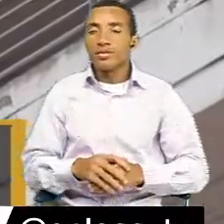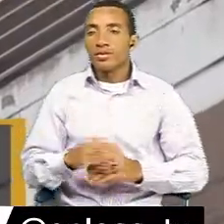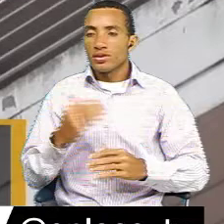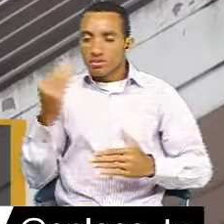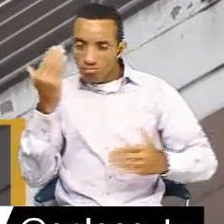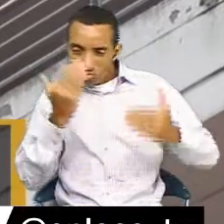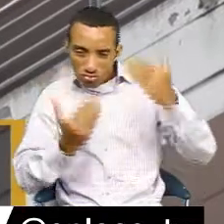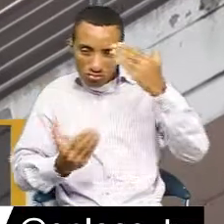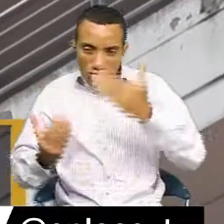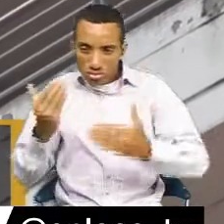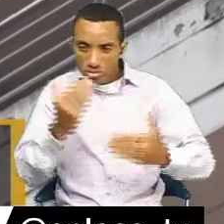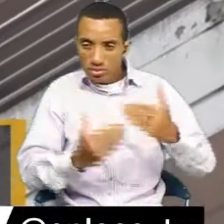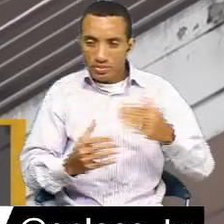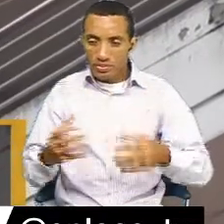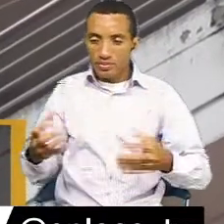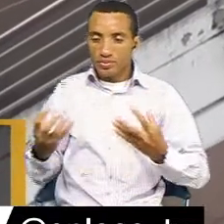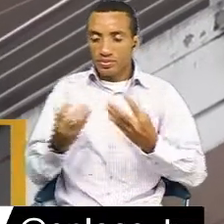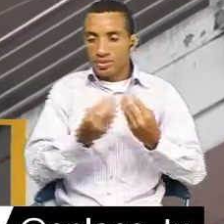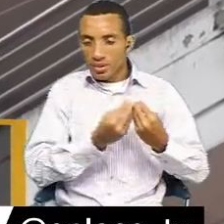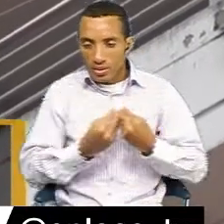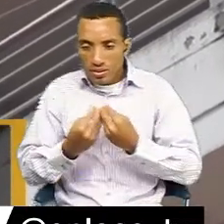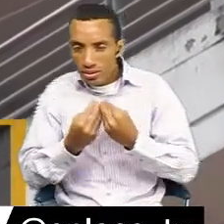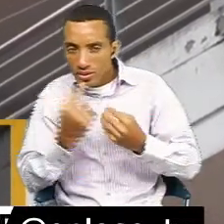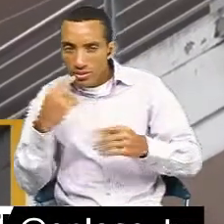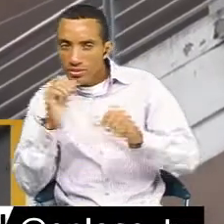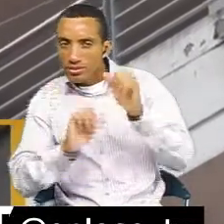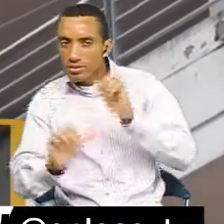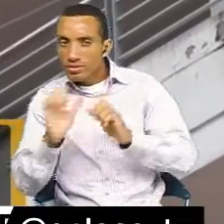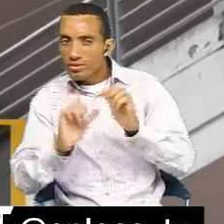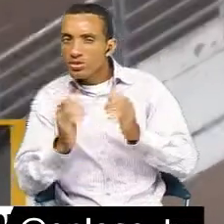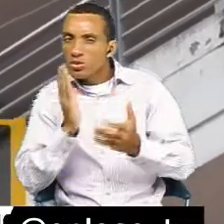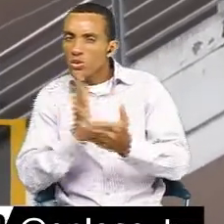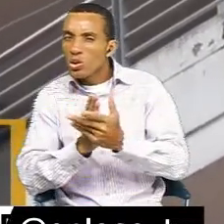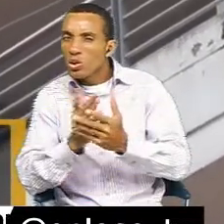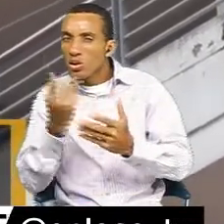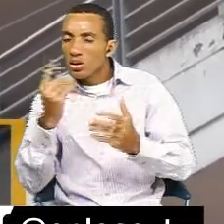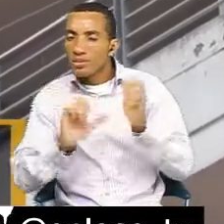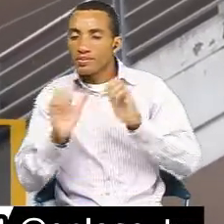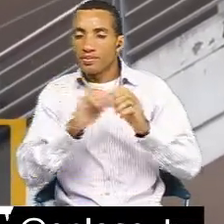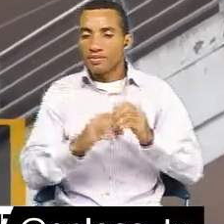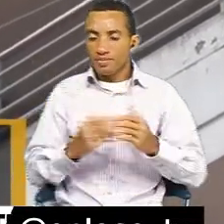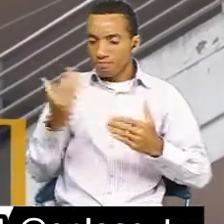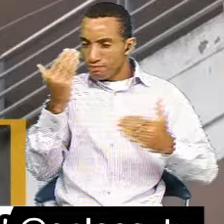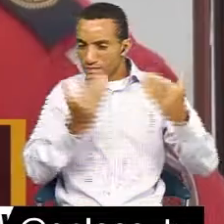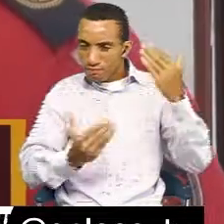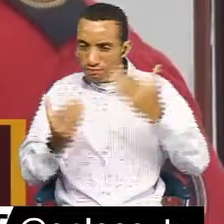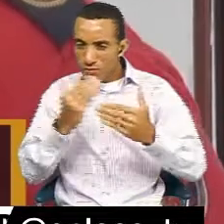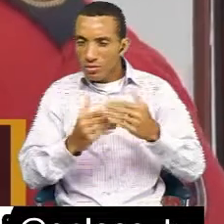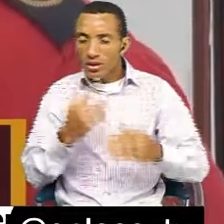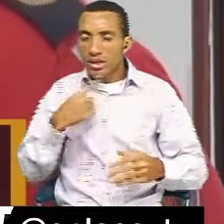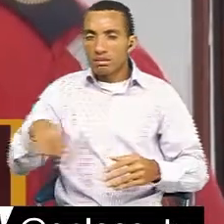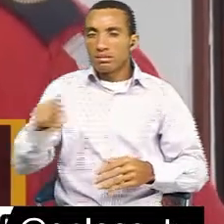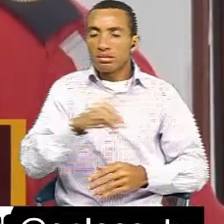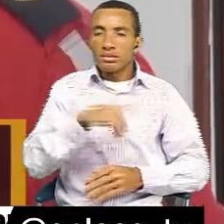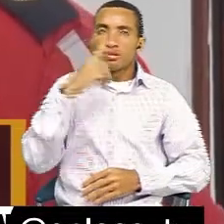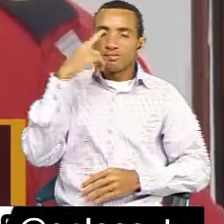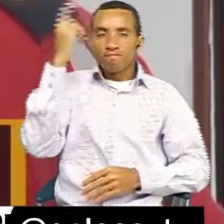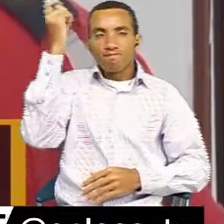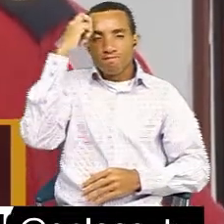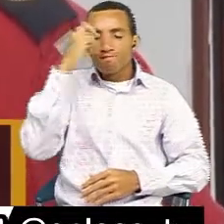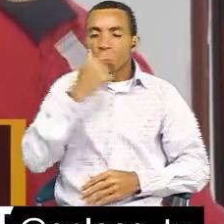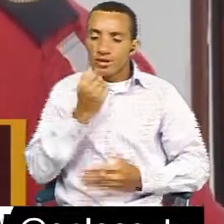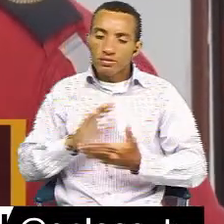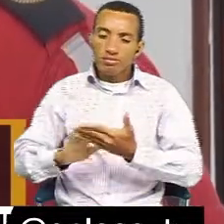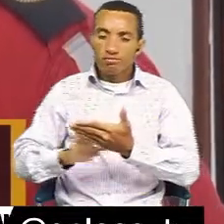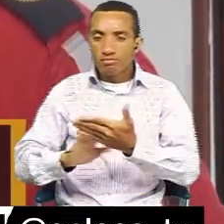hará por el Consejo Municipal de Gestión del Riesgo, se tomará también el análisis y la evaluación para sacar conclusiones y de estas mejorar